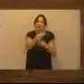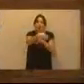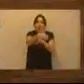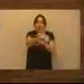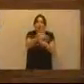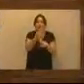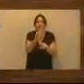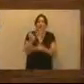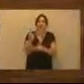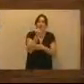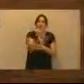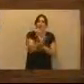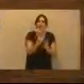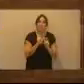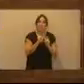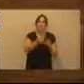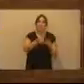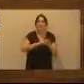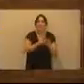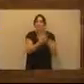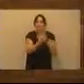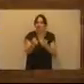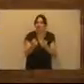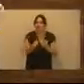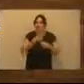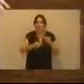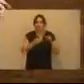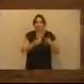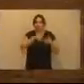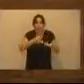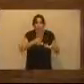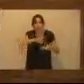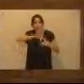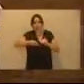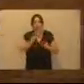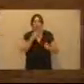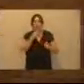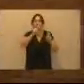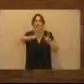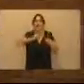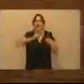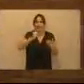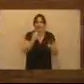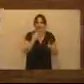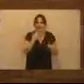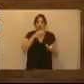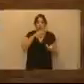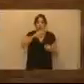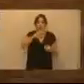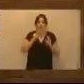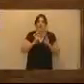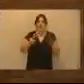necesario para que se adapte a las nuevas necesidades y usos sociales, como por ejemplo la cuestión de la gaita. Hoy vemos a gaiteros